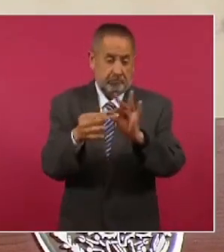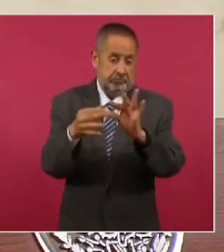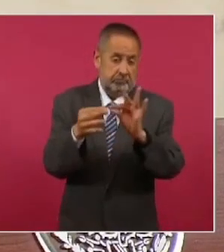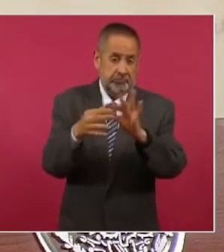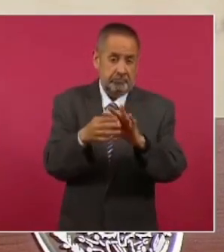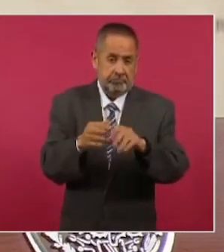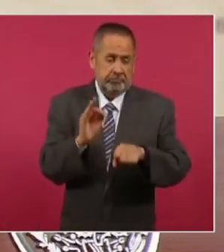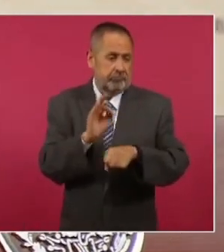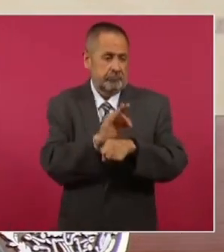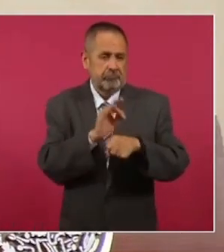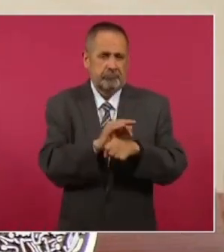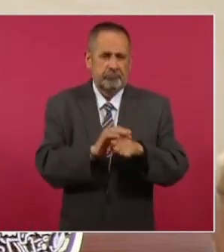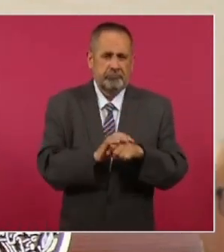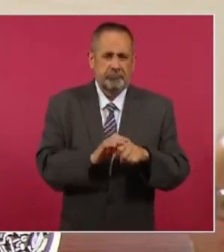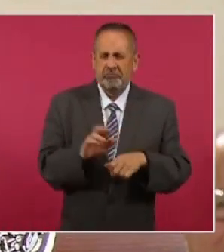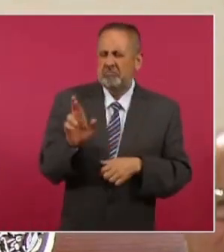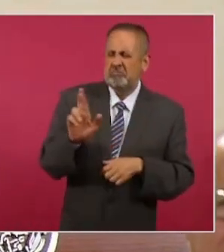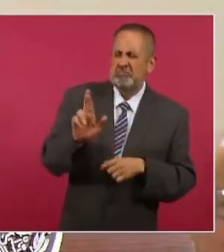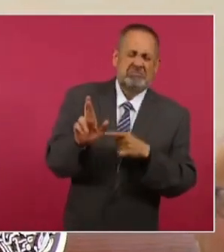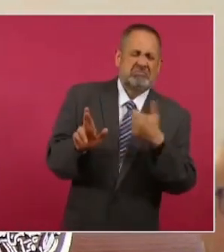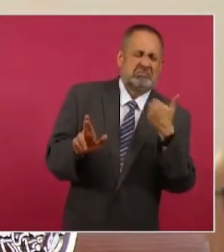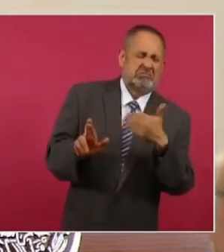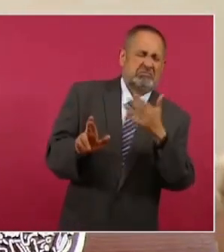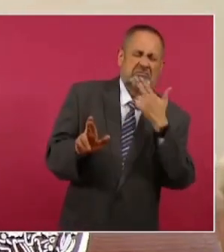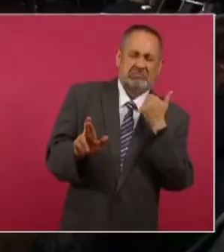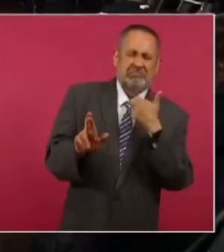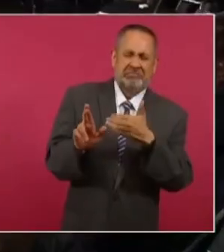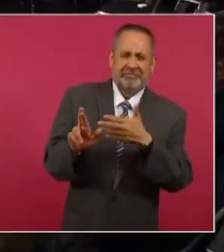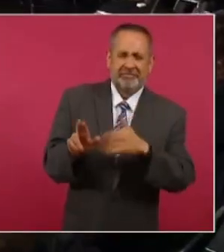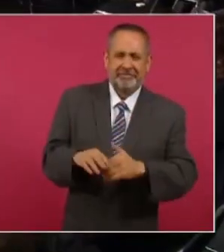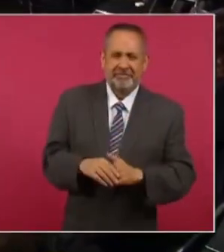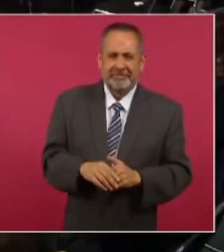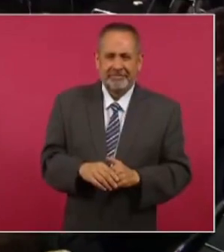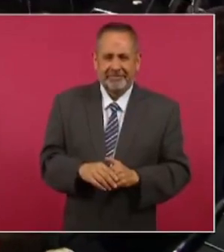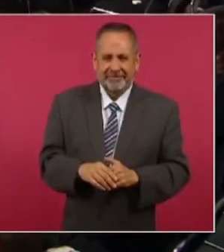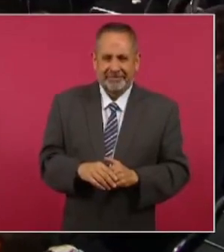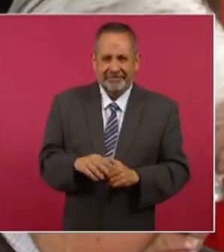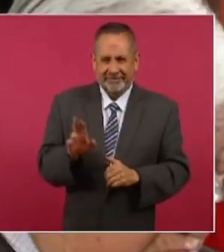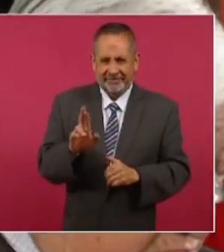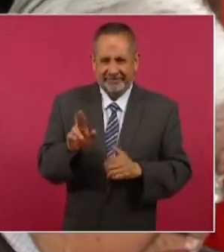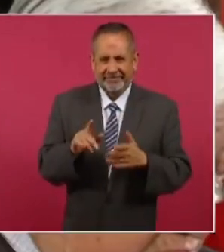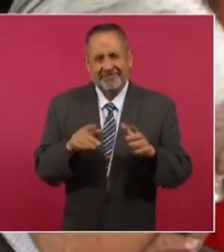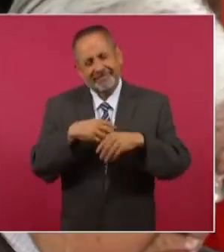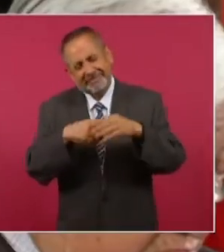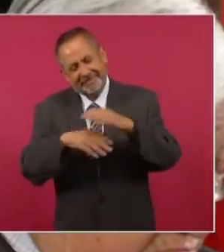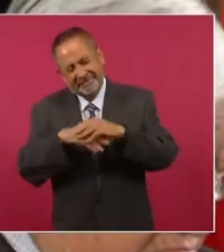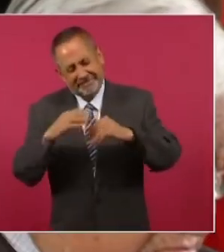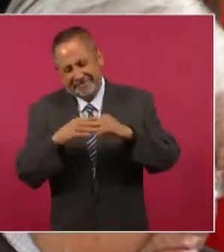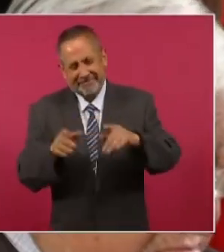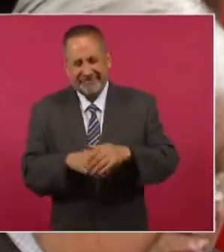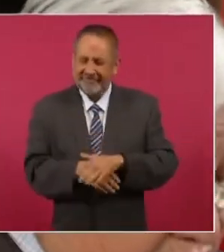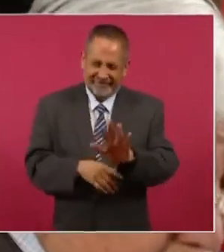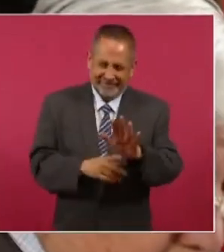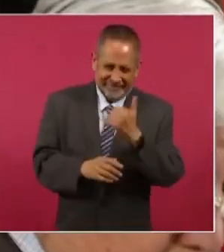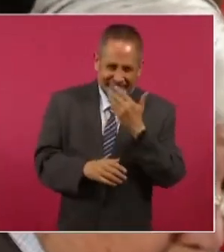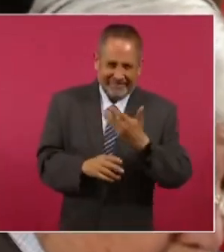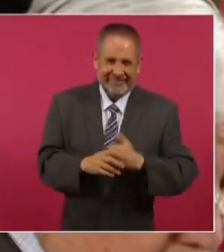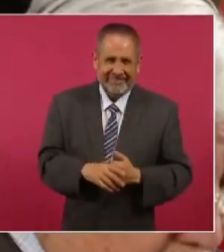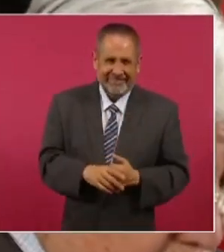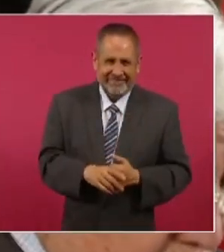los republicanos son malísimos la verdad no, no no, no espérenme